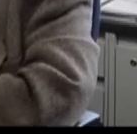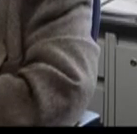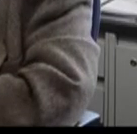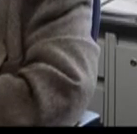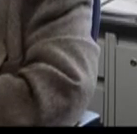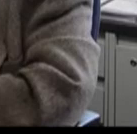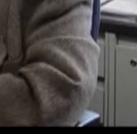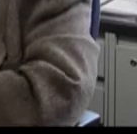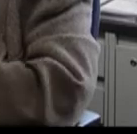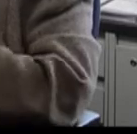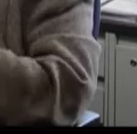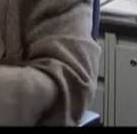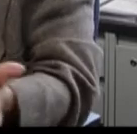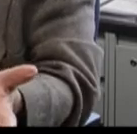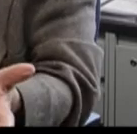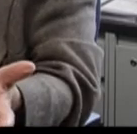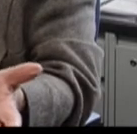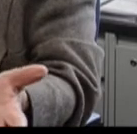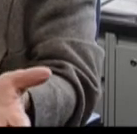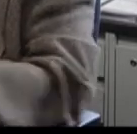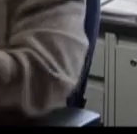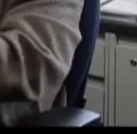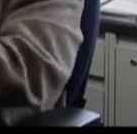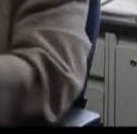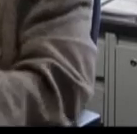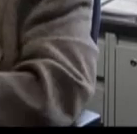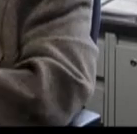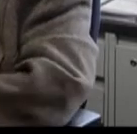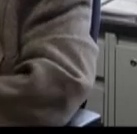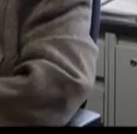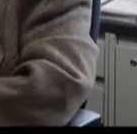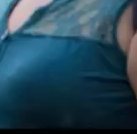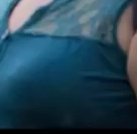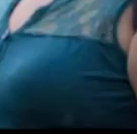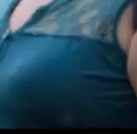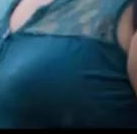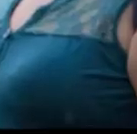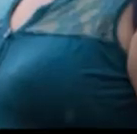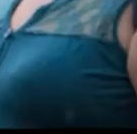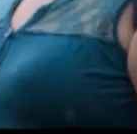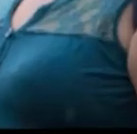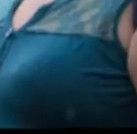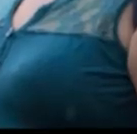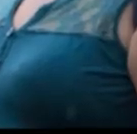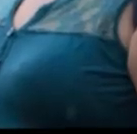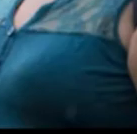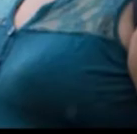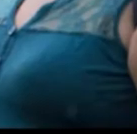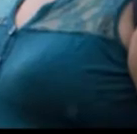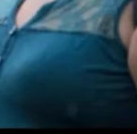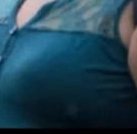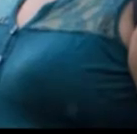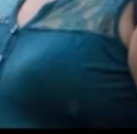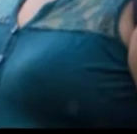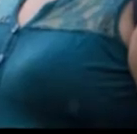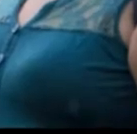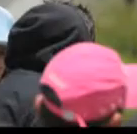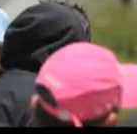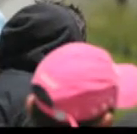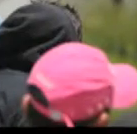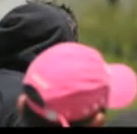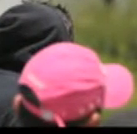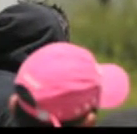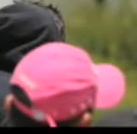inglés. Para acabarlo todo, entonces no entiende lo que está pasando. Los factores culturales y el nivel educativo de los